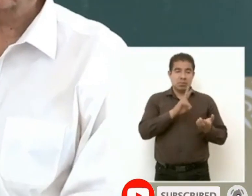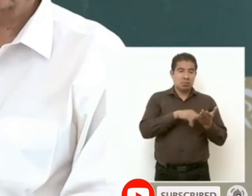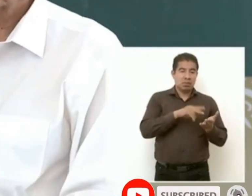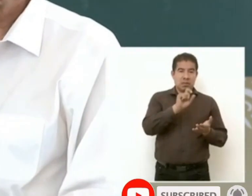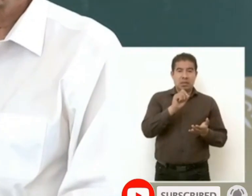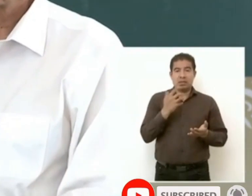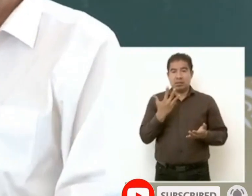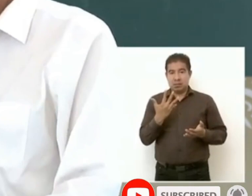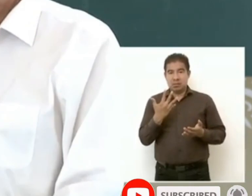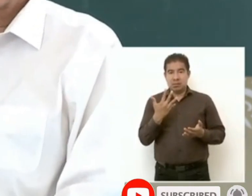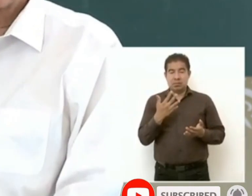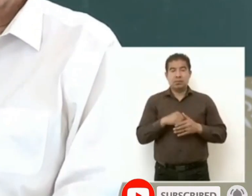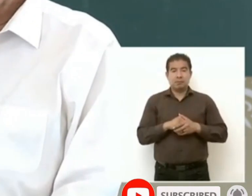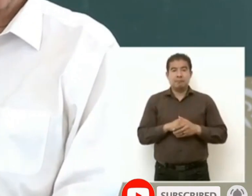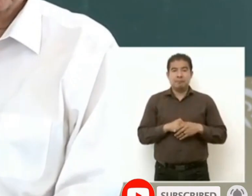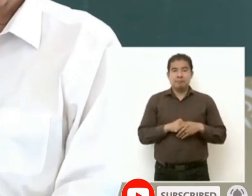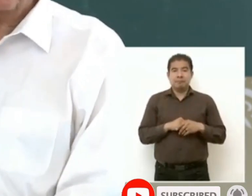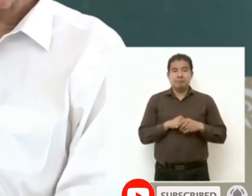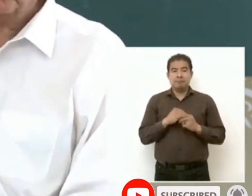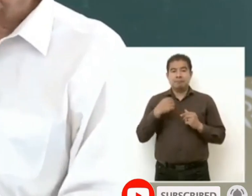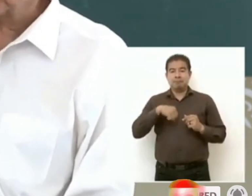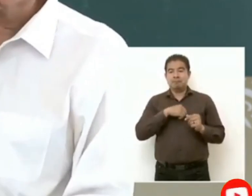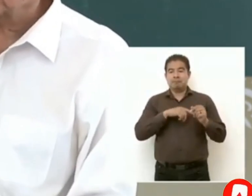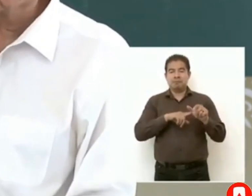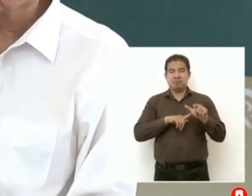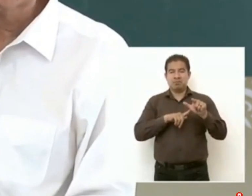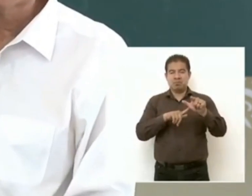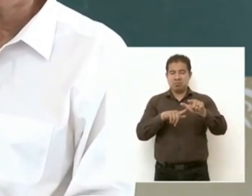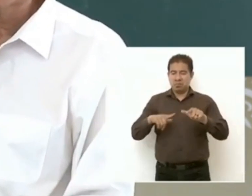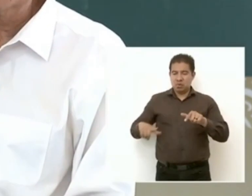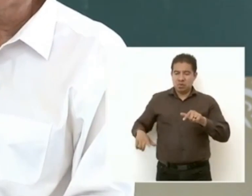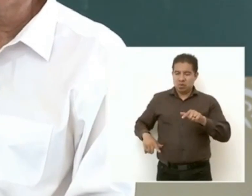2025. O sea que nos íbamos a pasar todo el gobierno